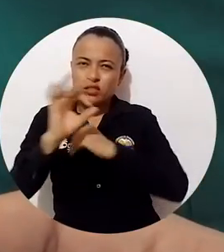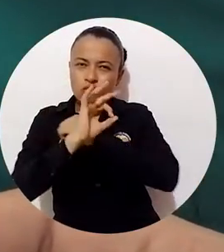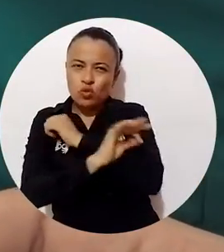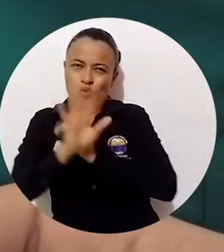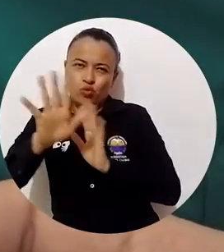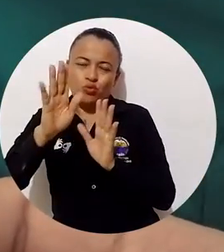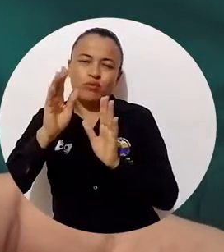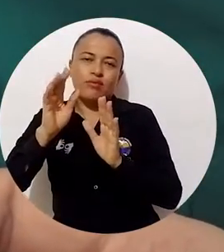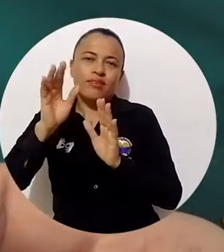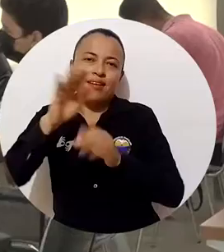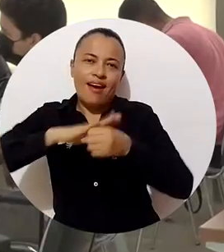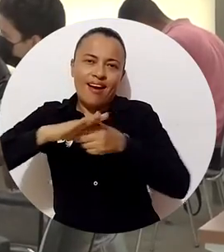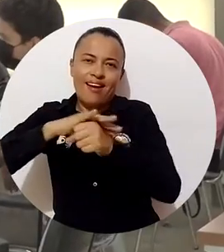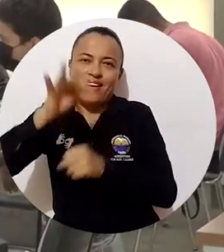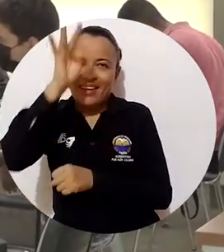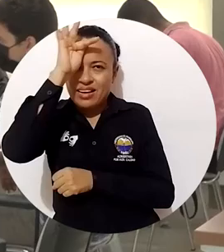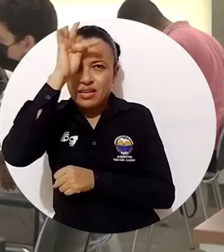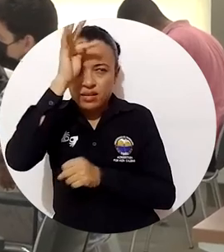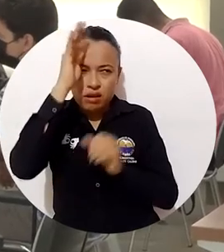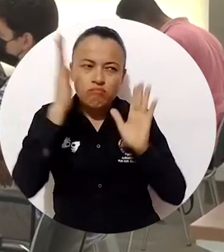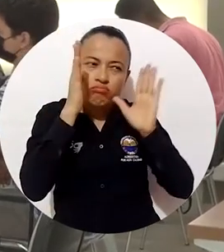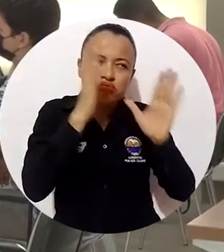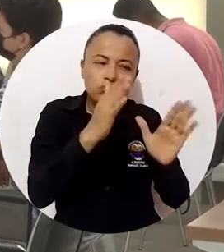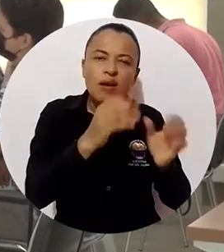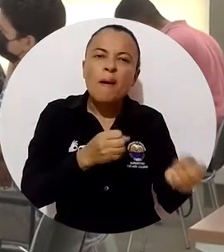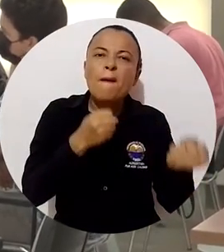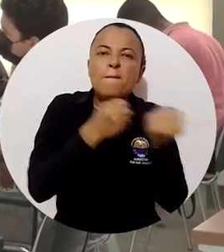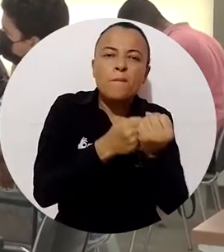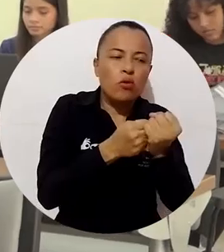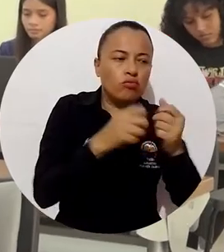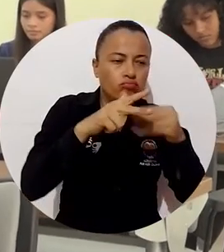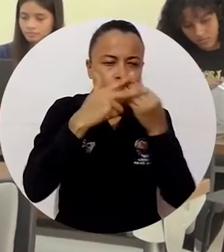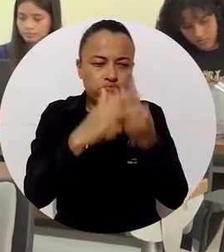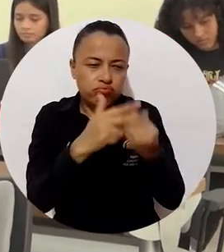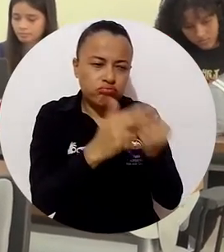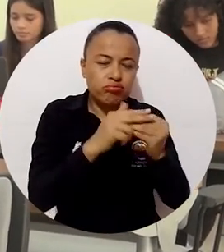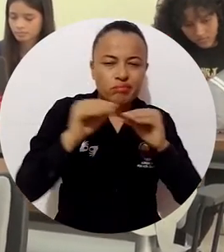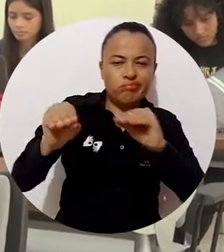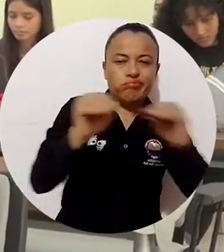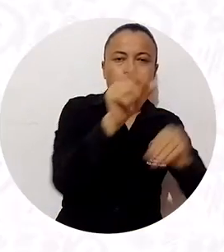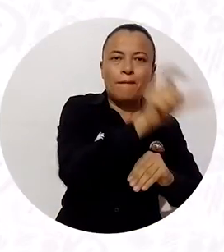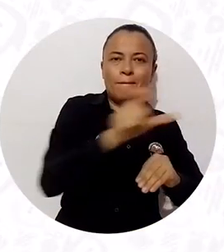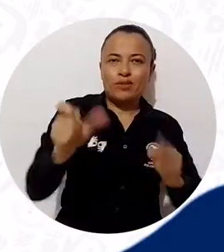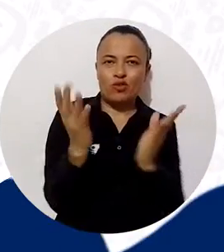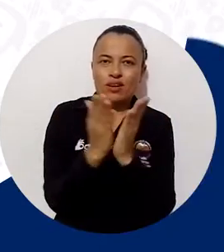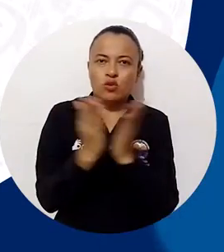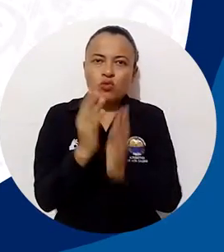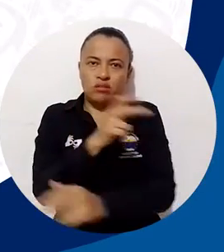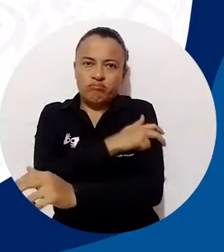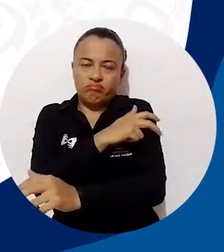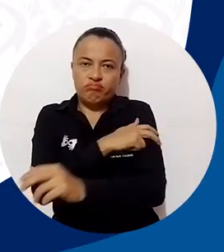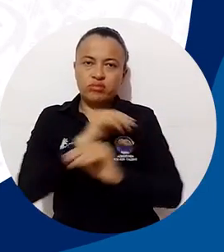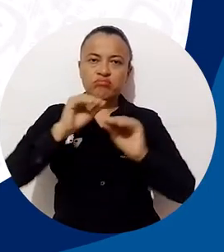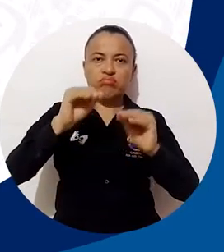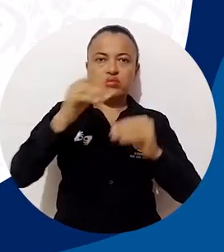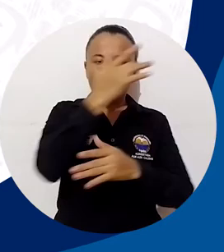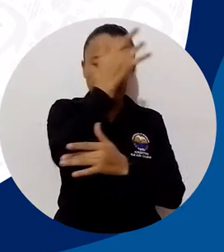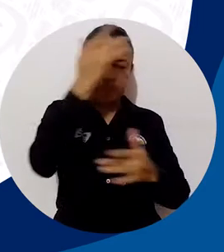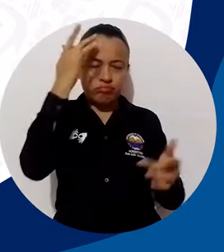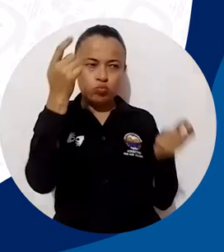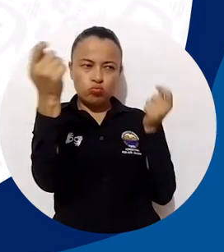realizó talleres de formación de primeros auxilios psicológicos a monitores académicos de Unimagdalena.